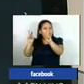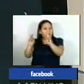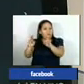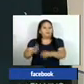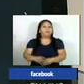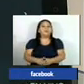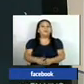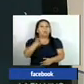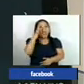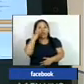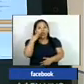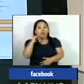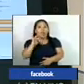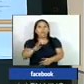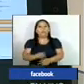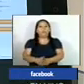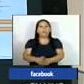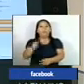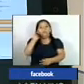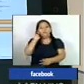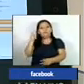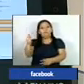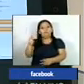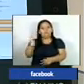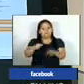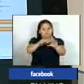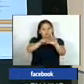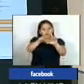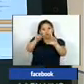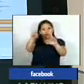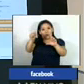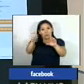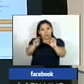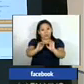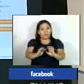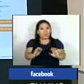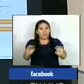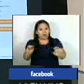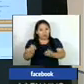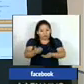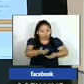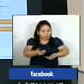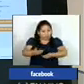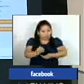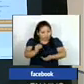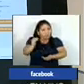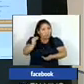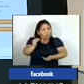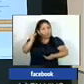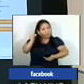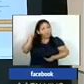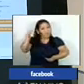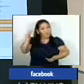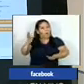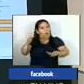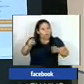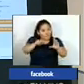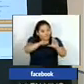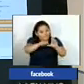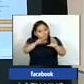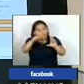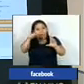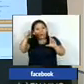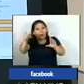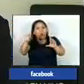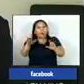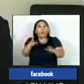Muestra, por ejemplo, todo el crecimiento del niño desde pequeño, las tallas, longitud, el